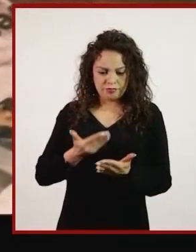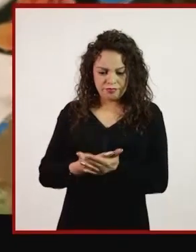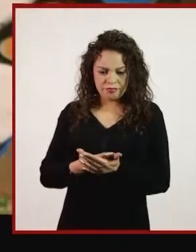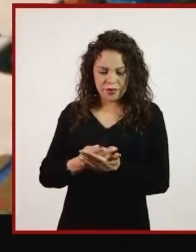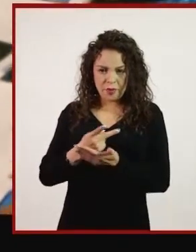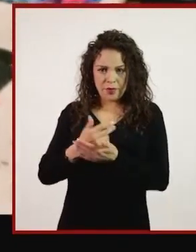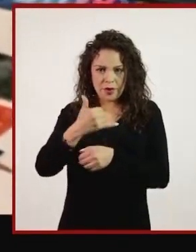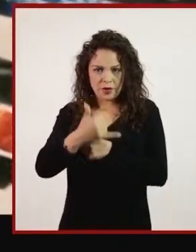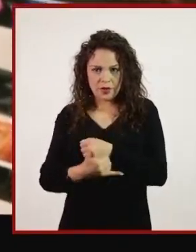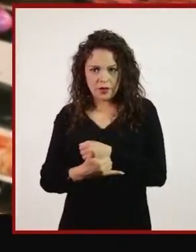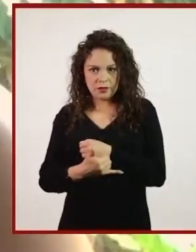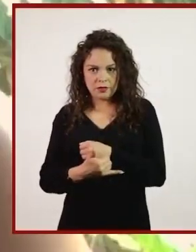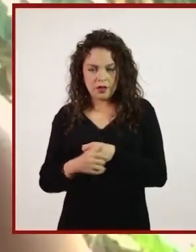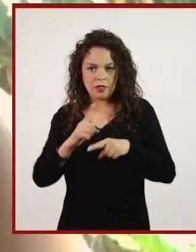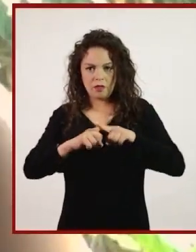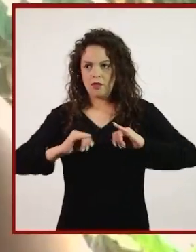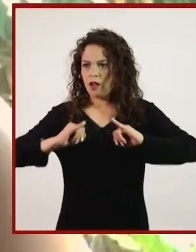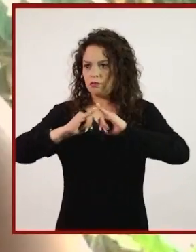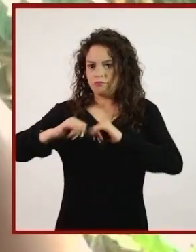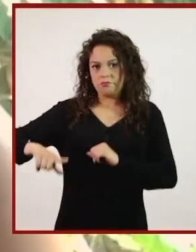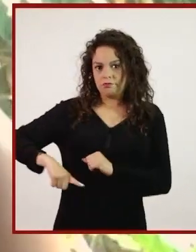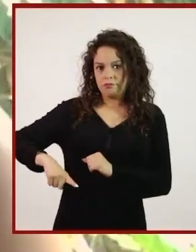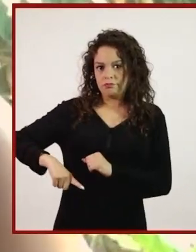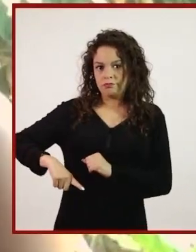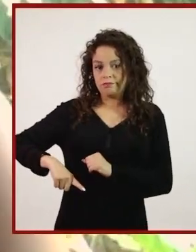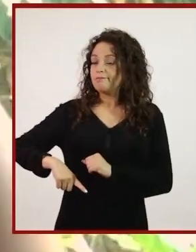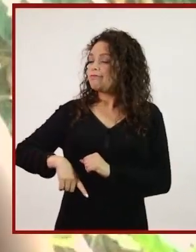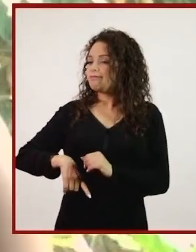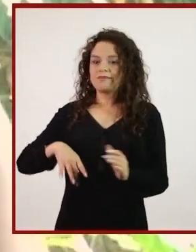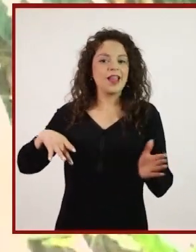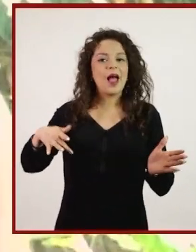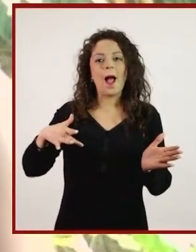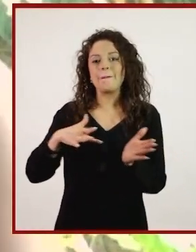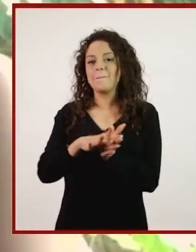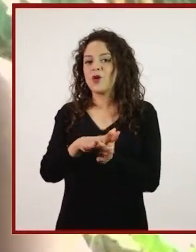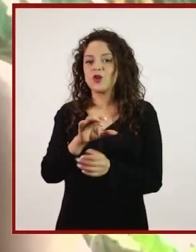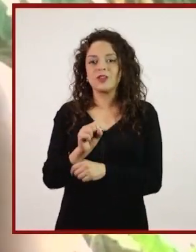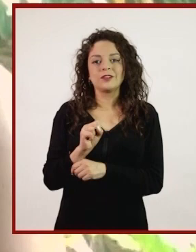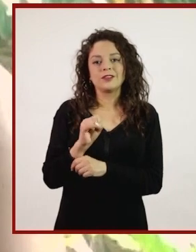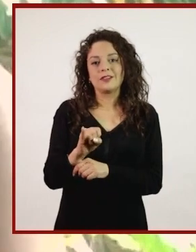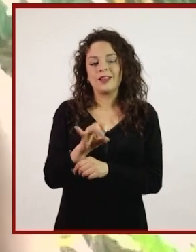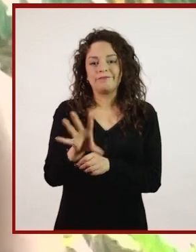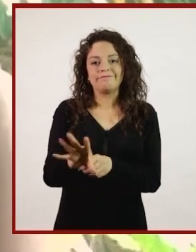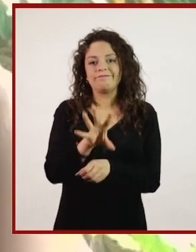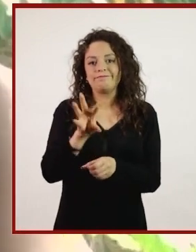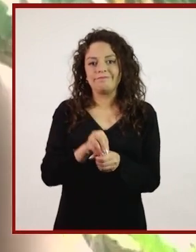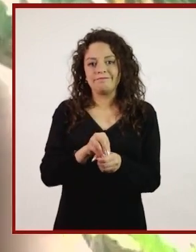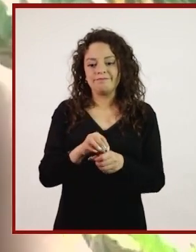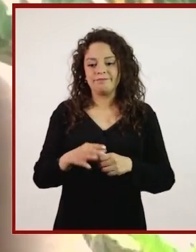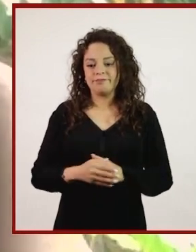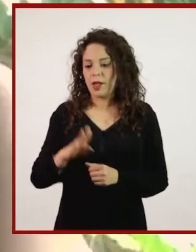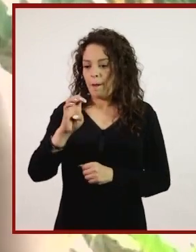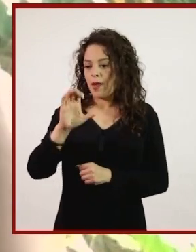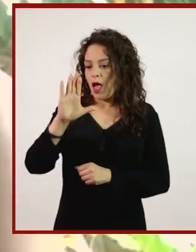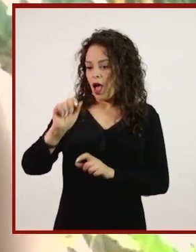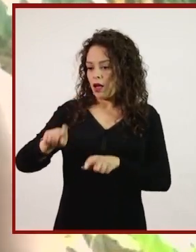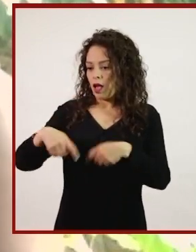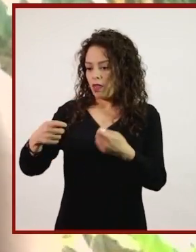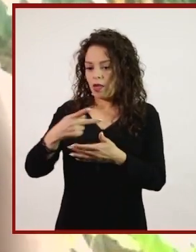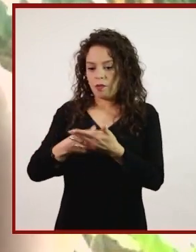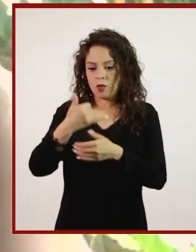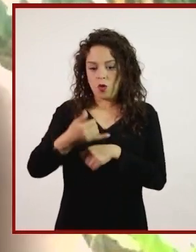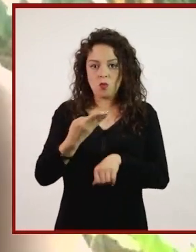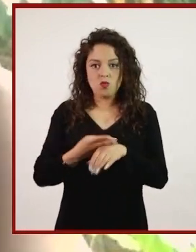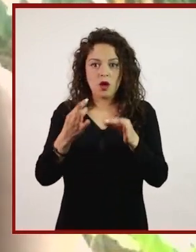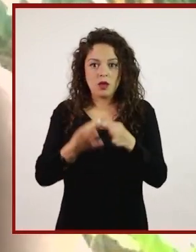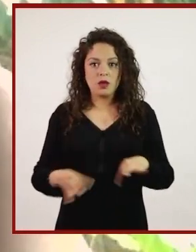fundaciones, ¿no?, que llevan a esto. E incluso los proyectos presentados en instituciones gubernamentales, apoyo total, ¿no? O